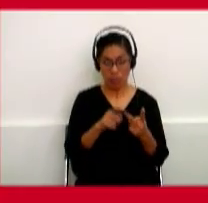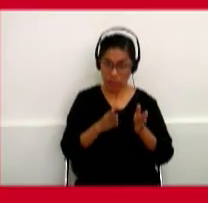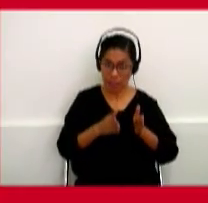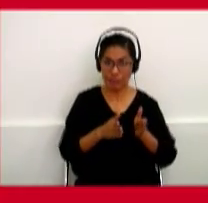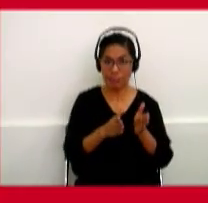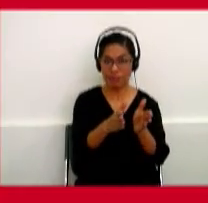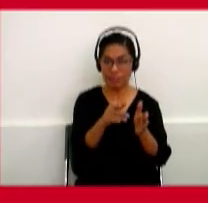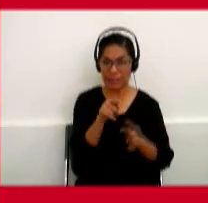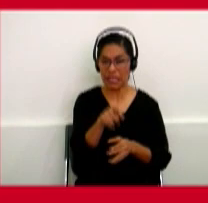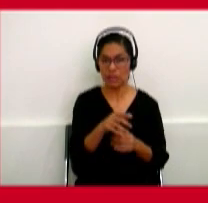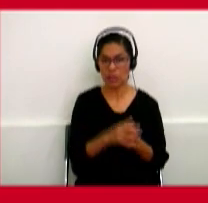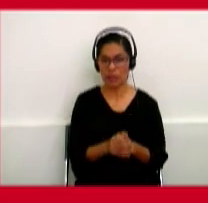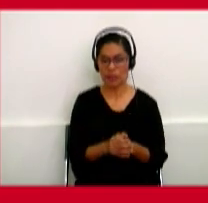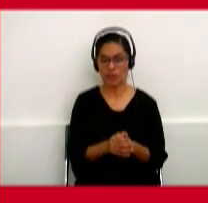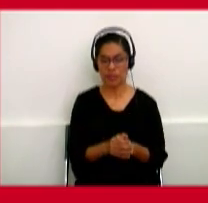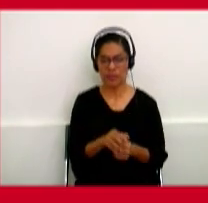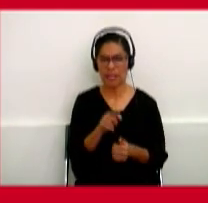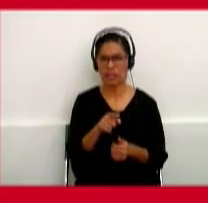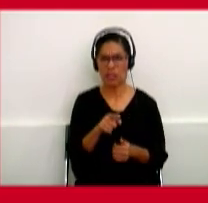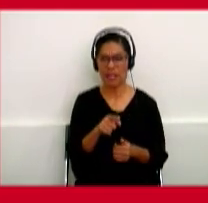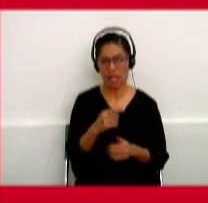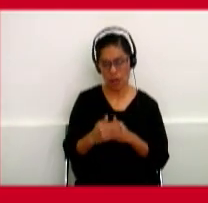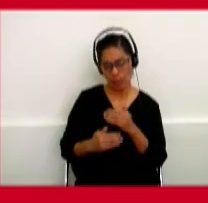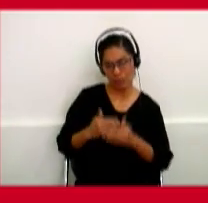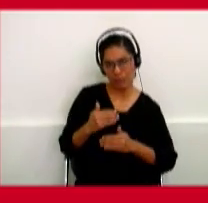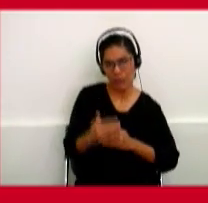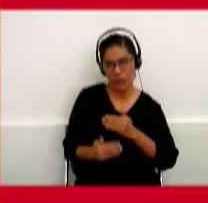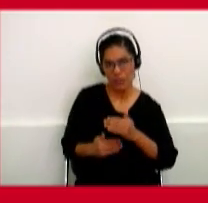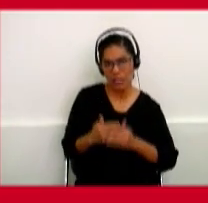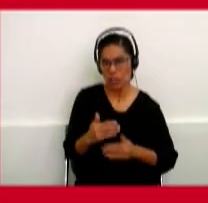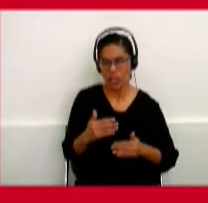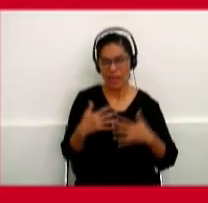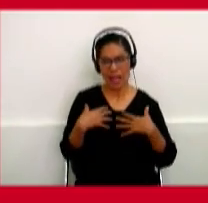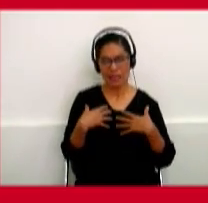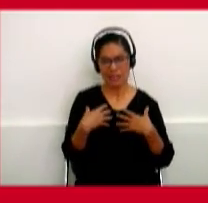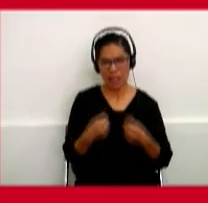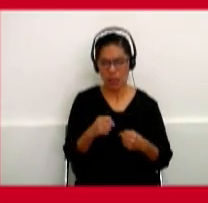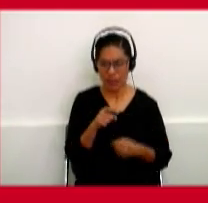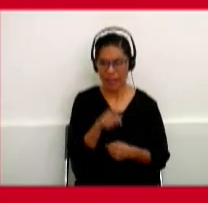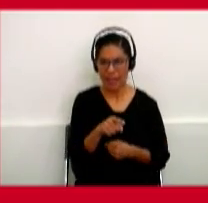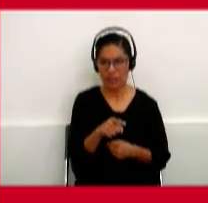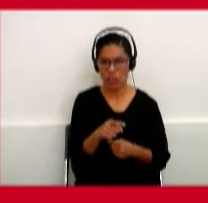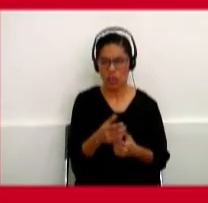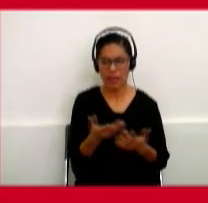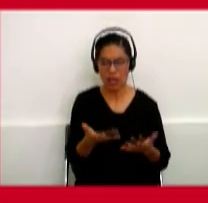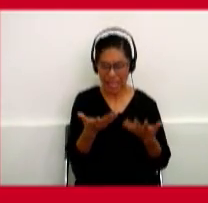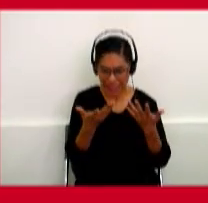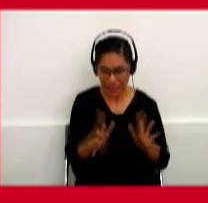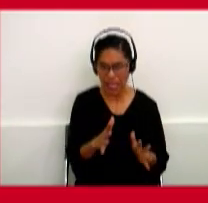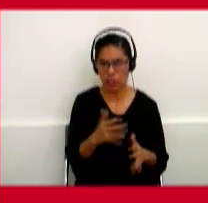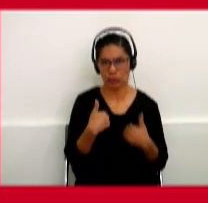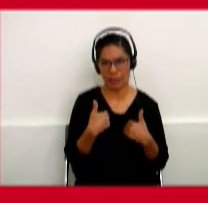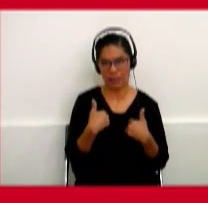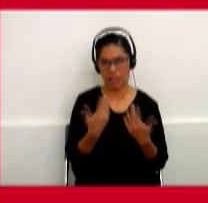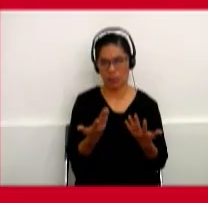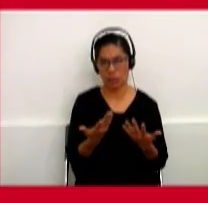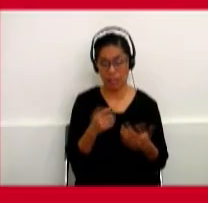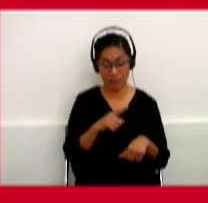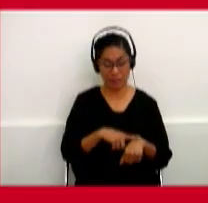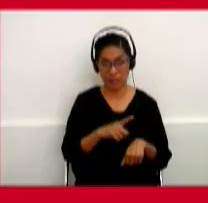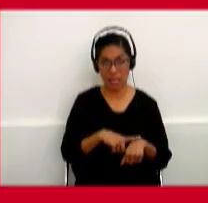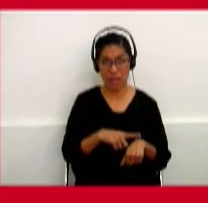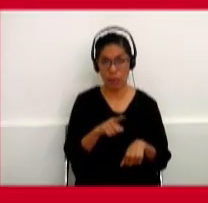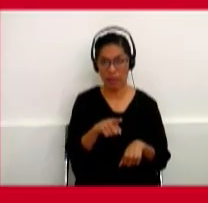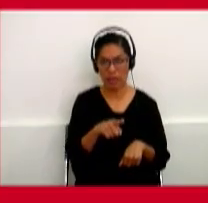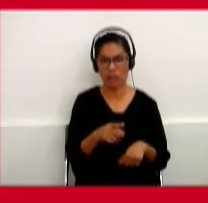queríamos enfocarnos es en la gestión de la salud de los activos. Queremos que estos activos tengan mayores periodos de vida. Si no tenemos